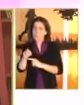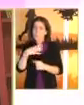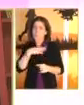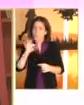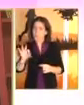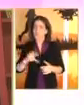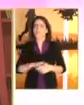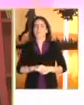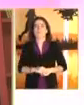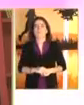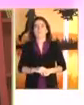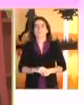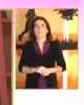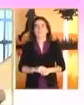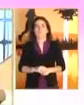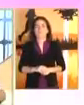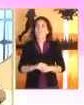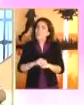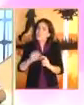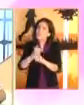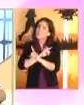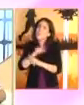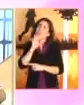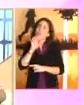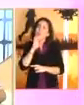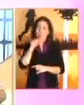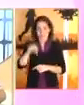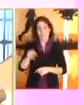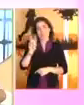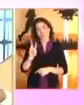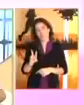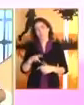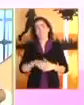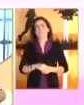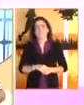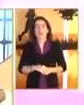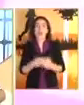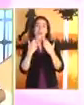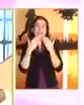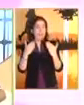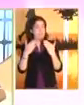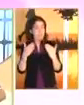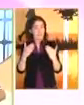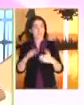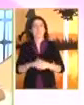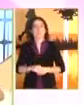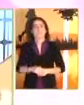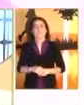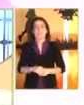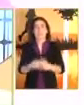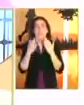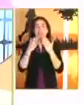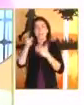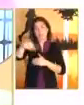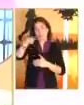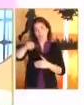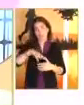Vale, vale. ¿Desde dónde nos llamas, Charo? Yo desde Valladolid. Desde Valladolid. Pues muchísimas gracias. Gracias, Charo. Venga, gracias.